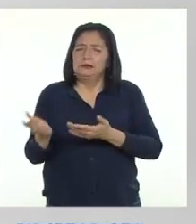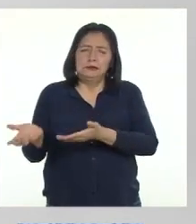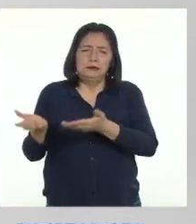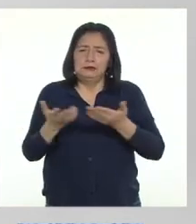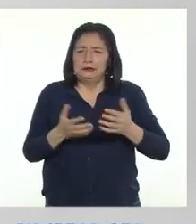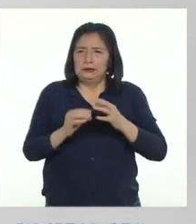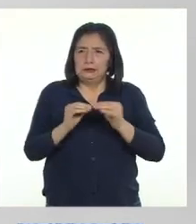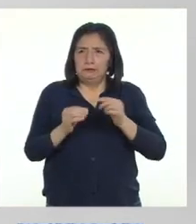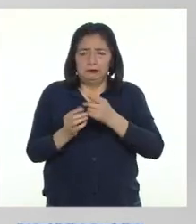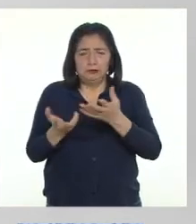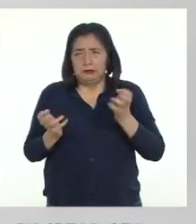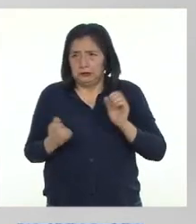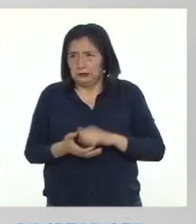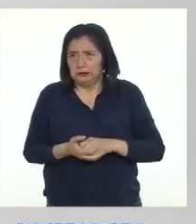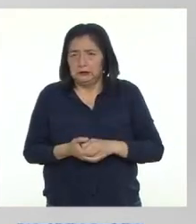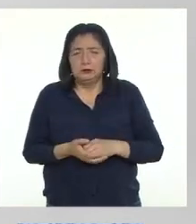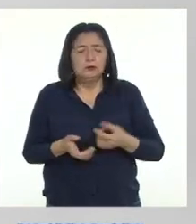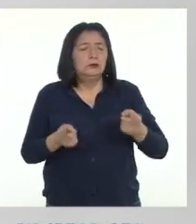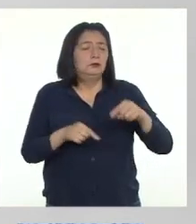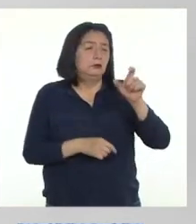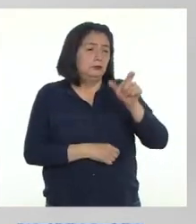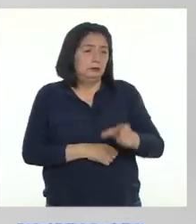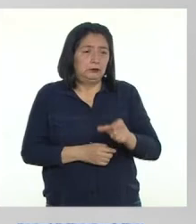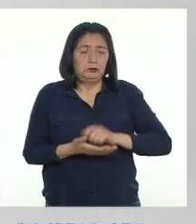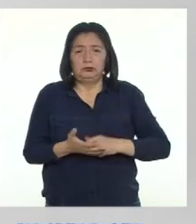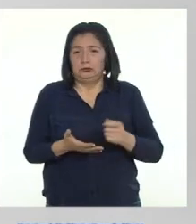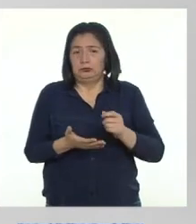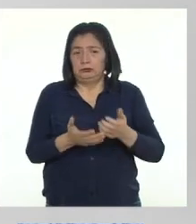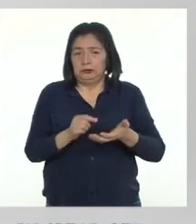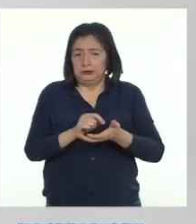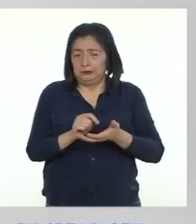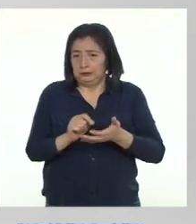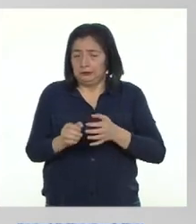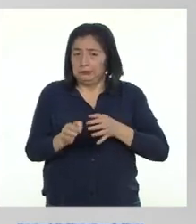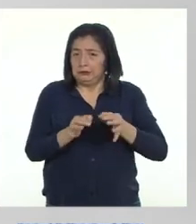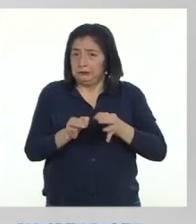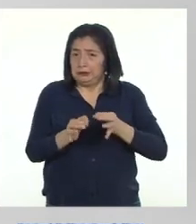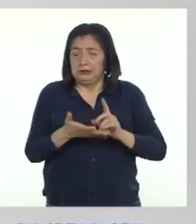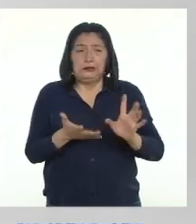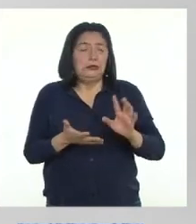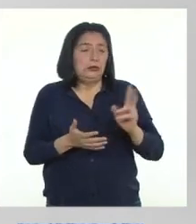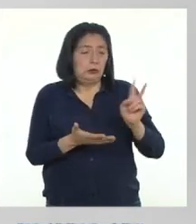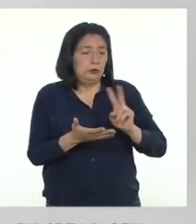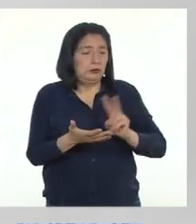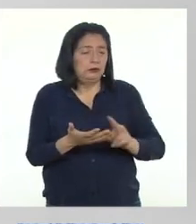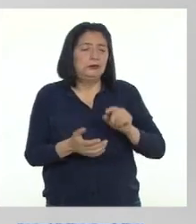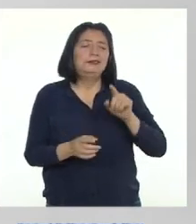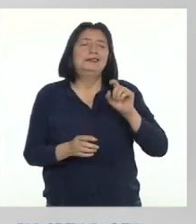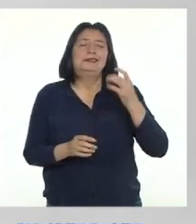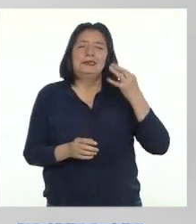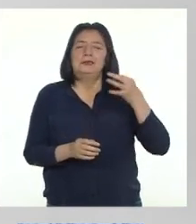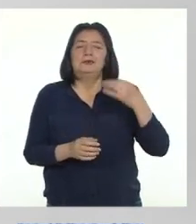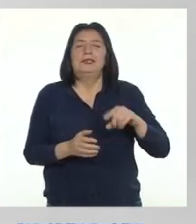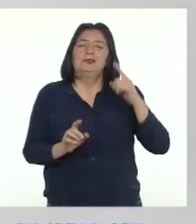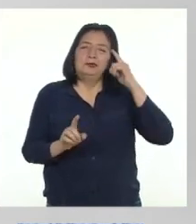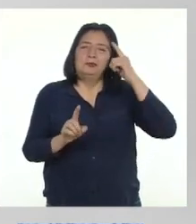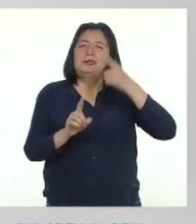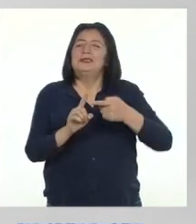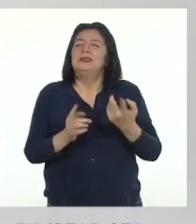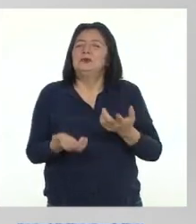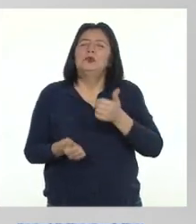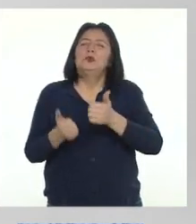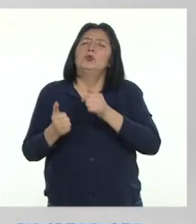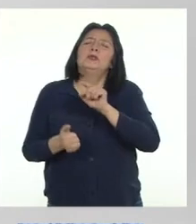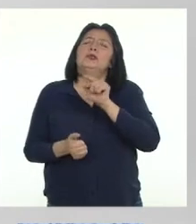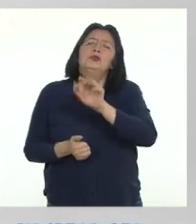traiga la fruta que deseas. Cuando una persona escribe, explica o lee algo, siempre hay un propósito. ¿Cuál crees que